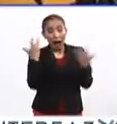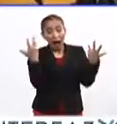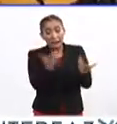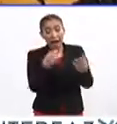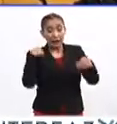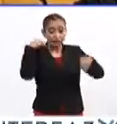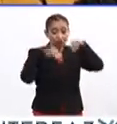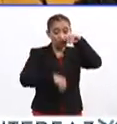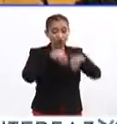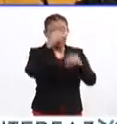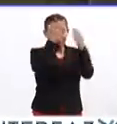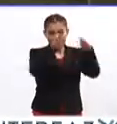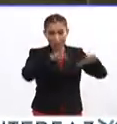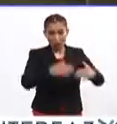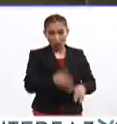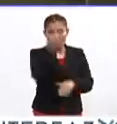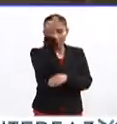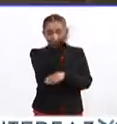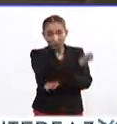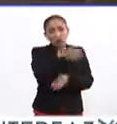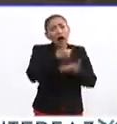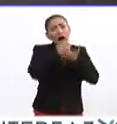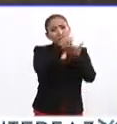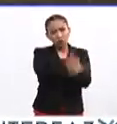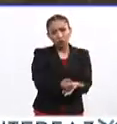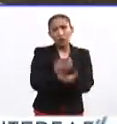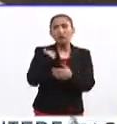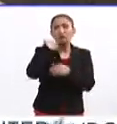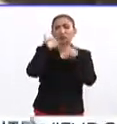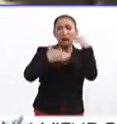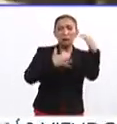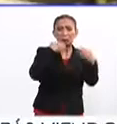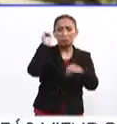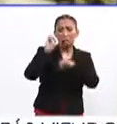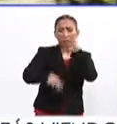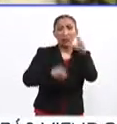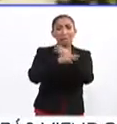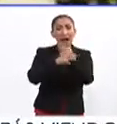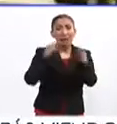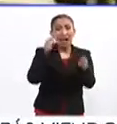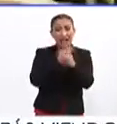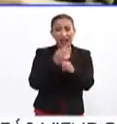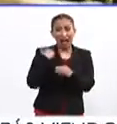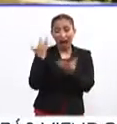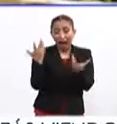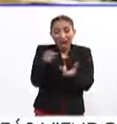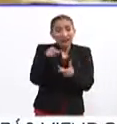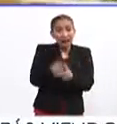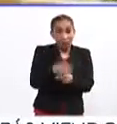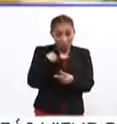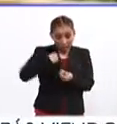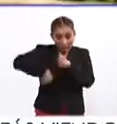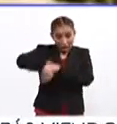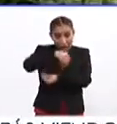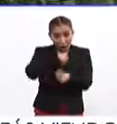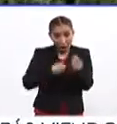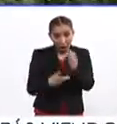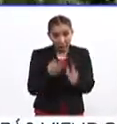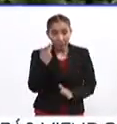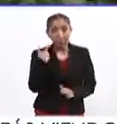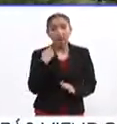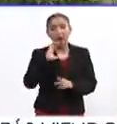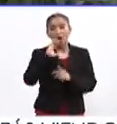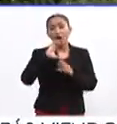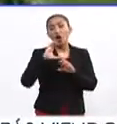fabricación de árboles artificiales ayuda a la generación de contaminantes y los materiales con los que se crean no son renovables.